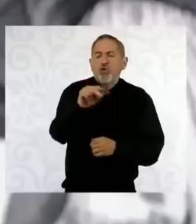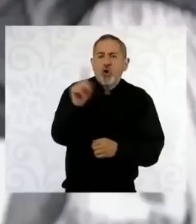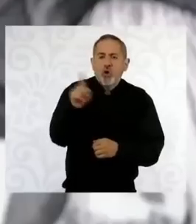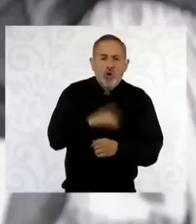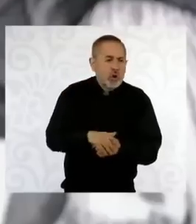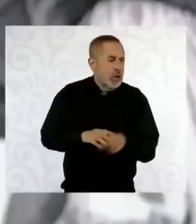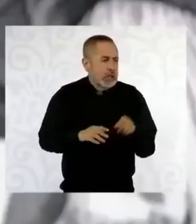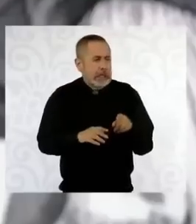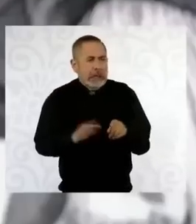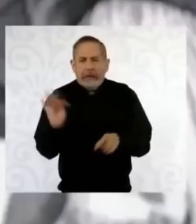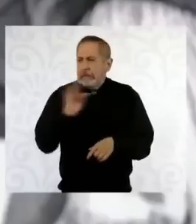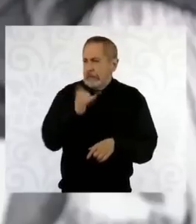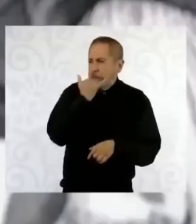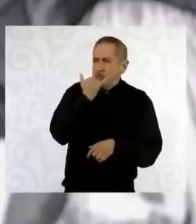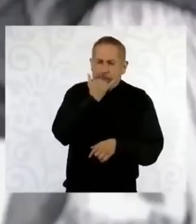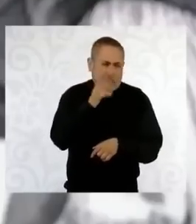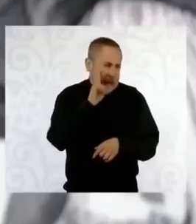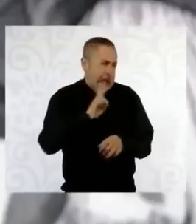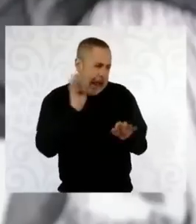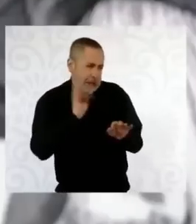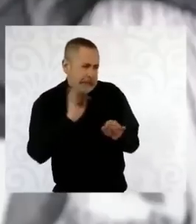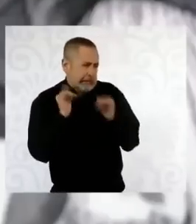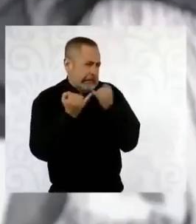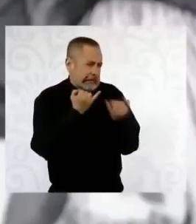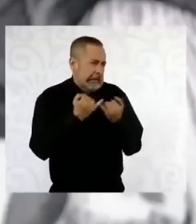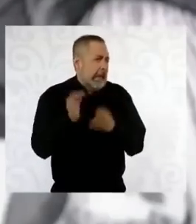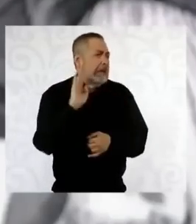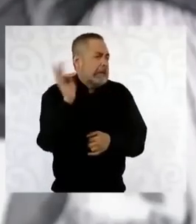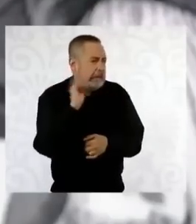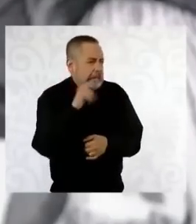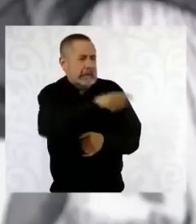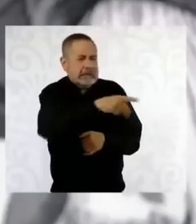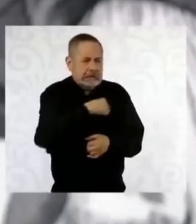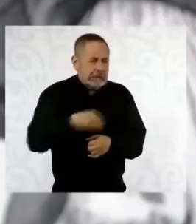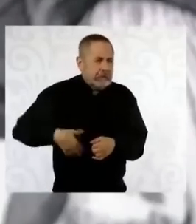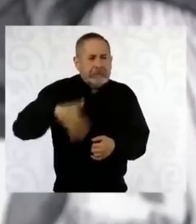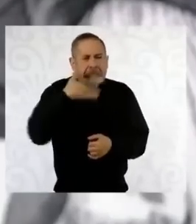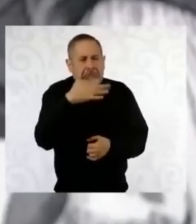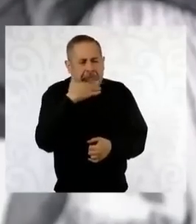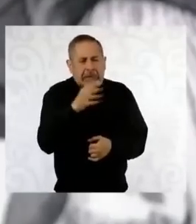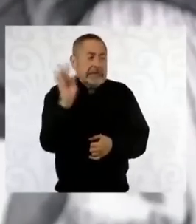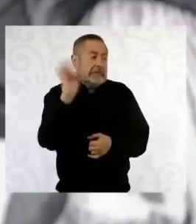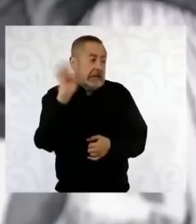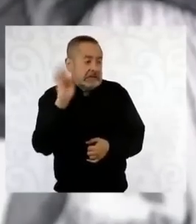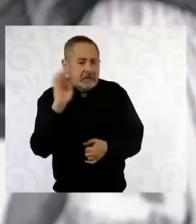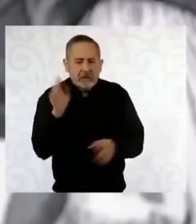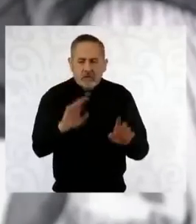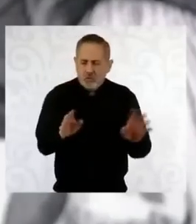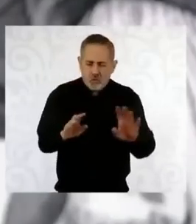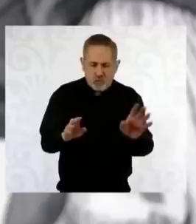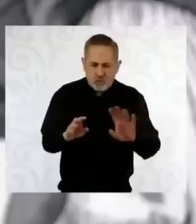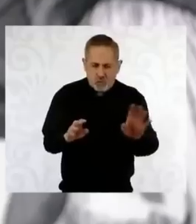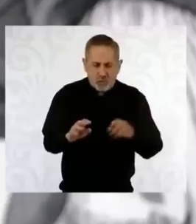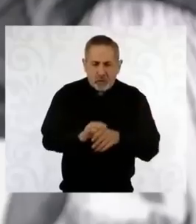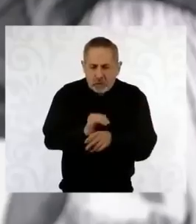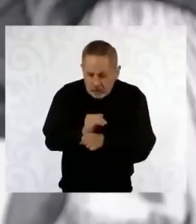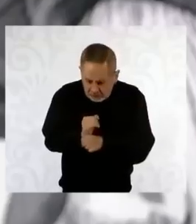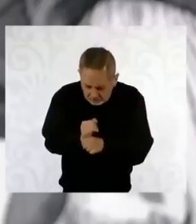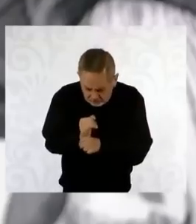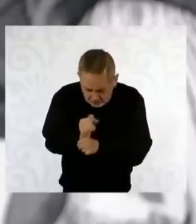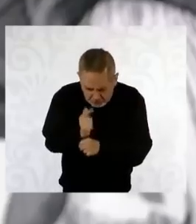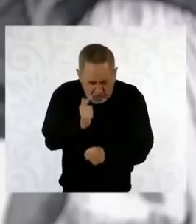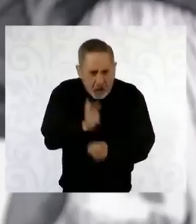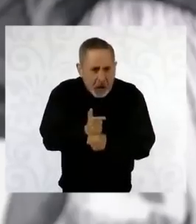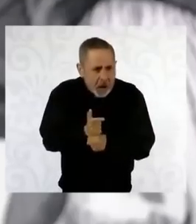un presidente municipal, no. Esto viene de investigaciones que se hicieron, sea por extorsión, sea por